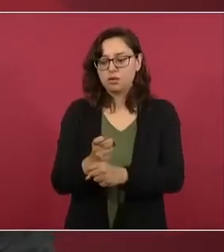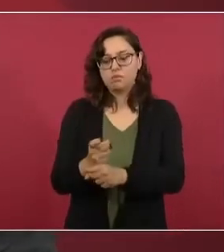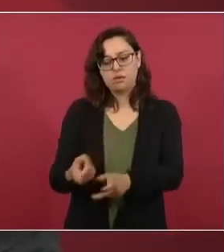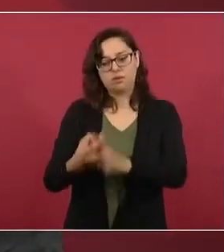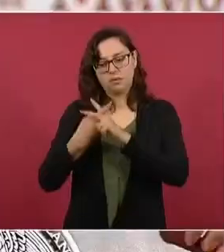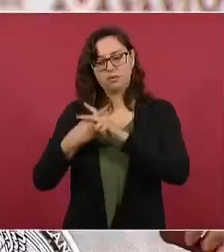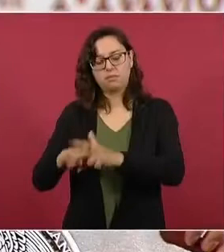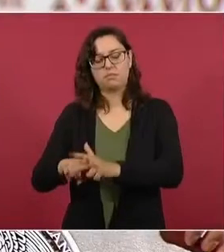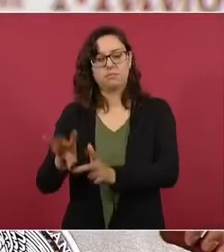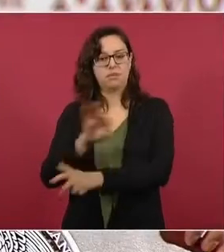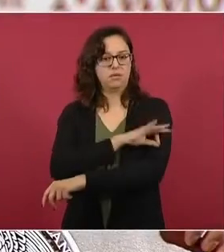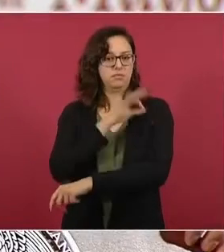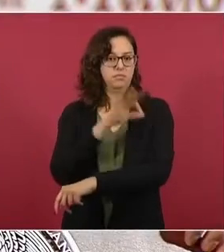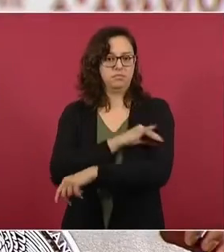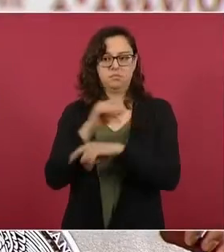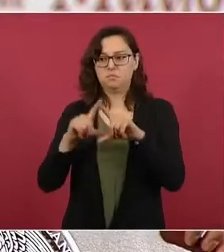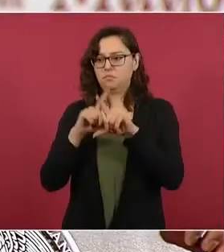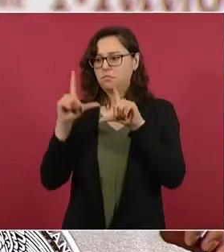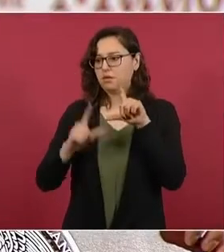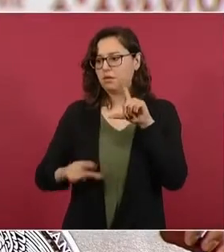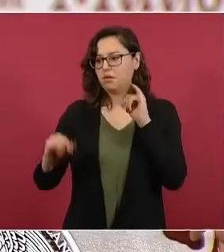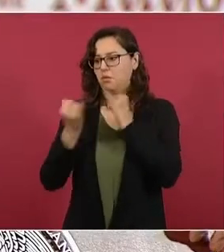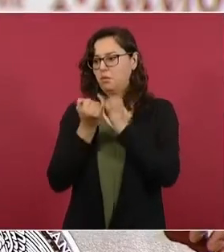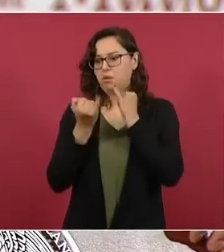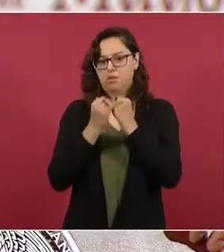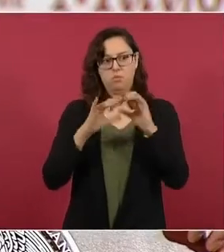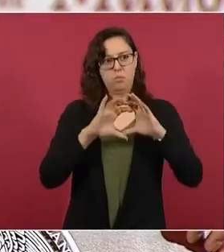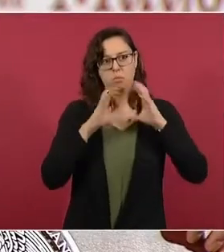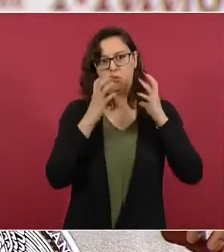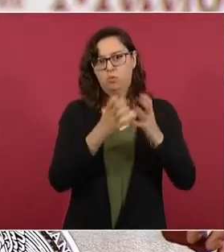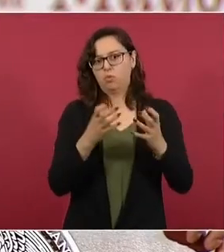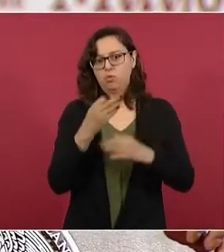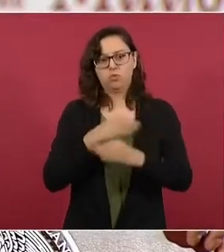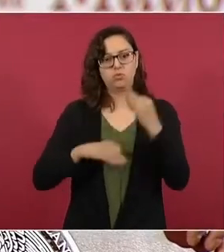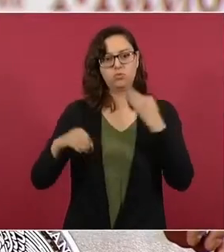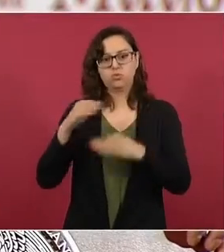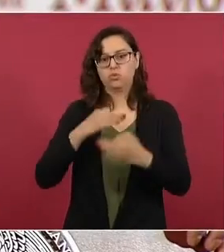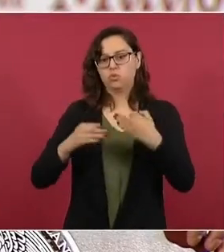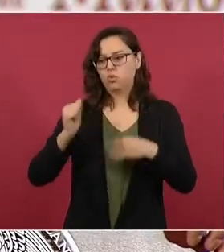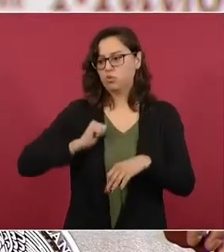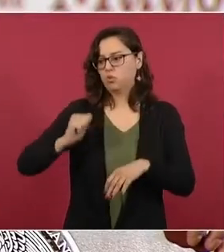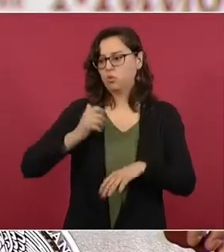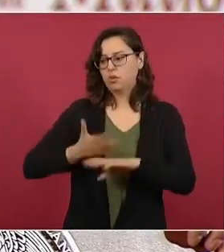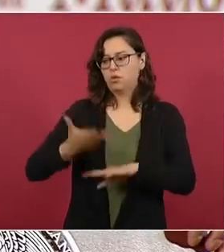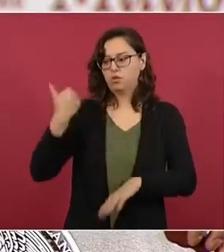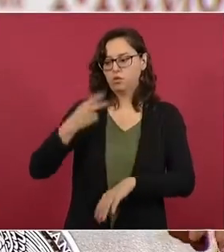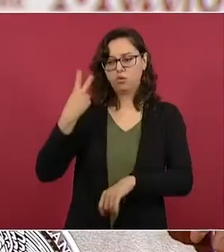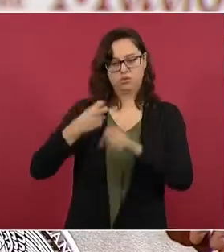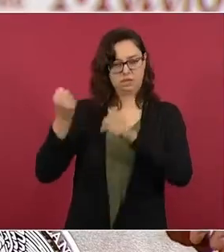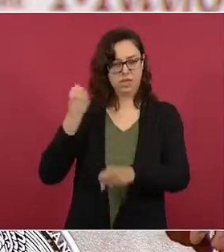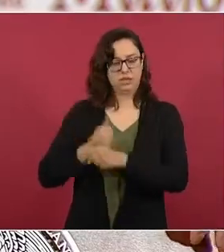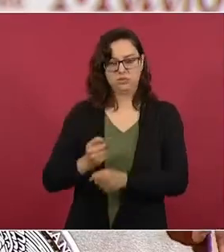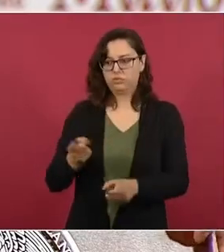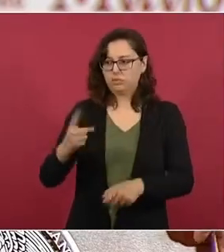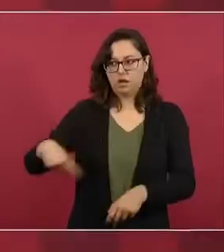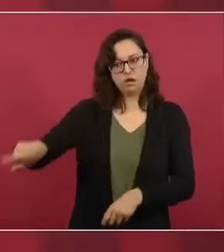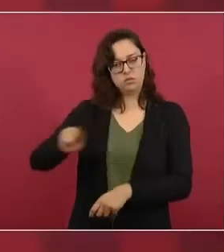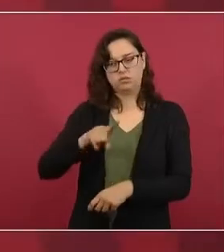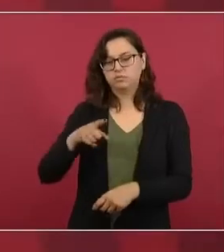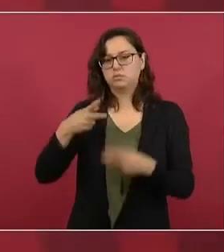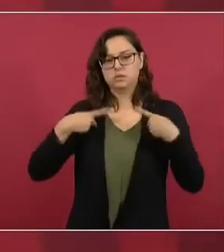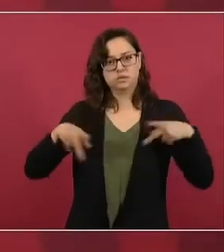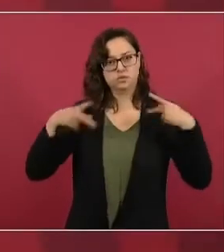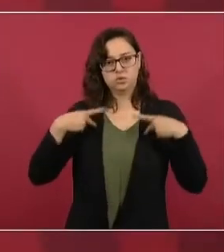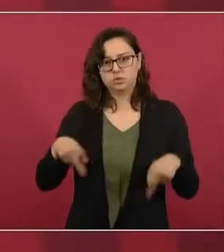en prácticamente todos los países del mundo en donde hay vacunación contra COVID. Es la razón por la que esta misma